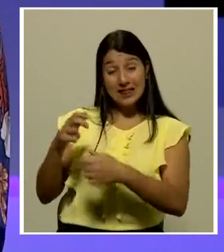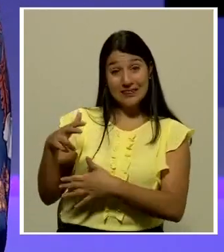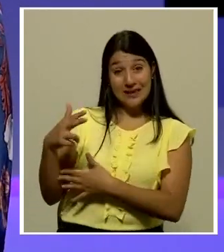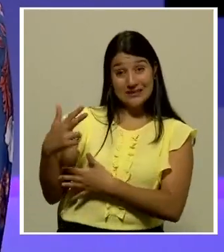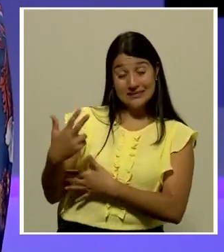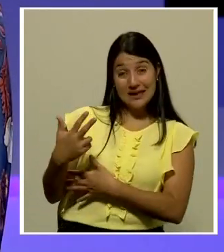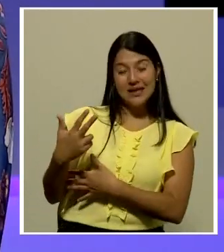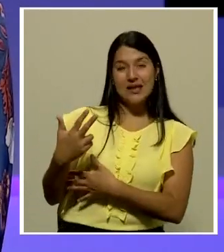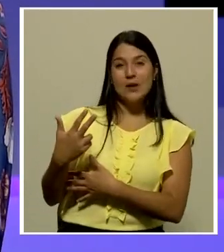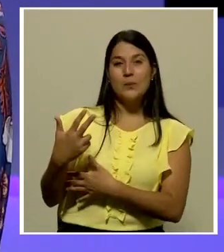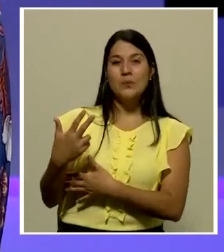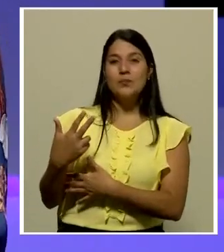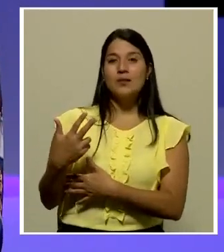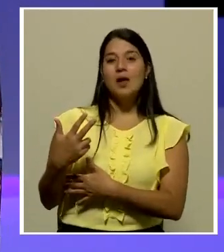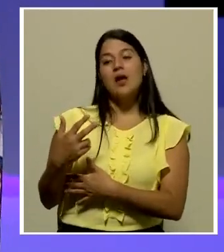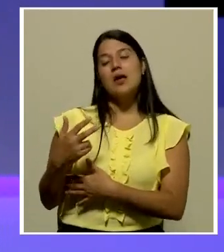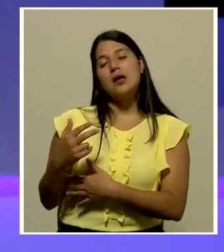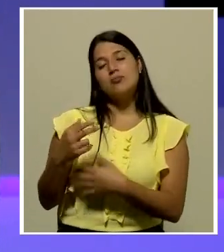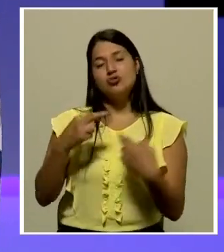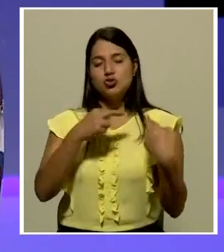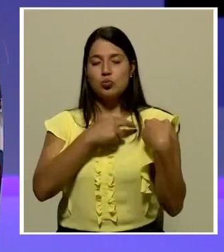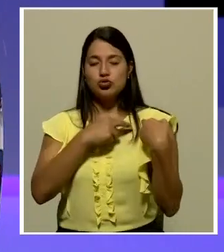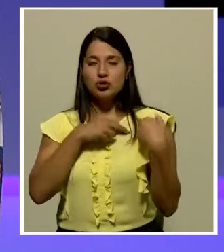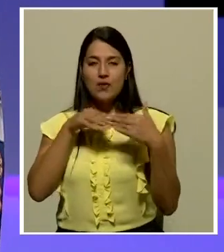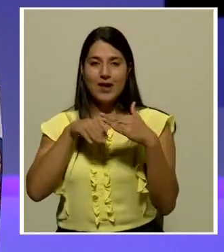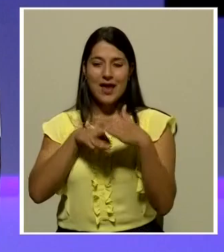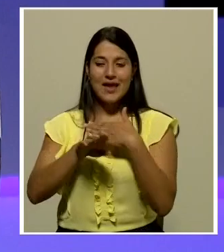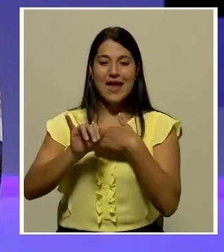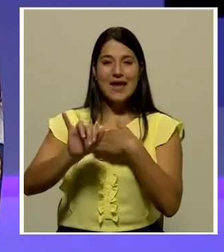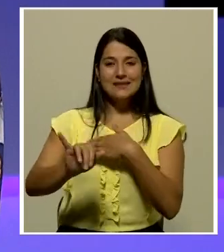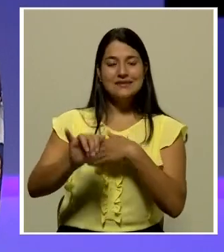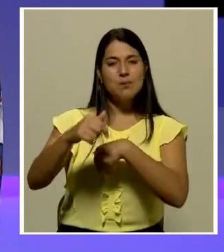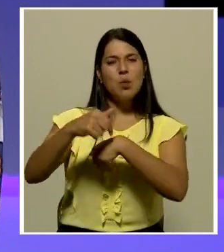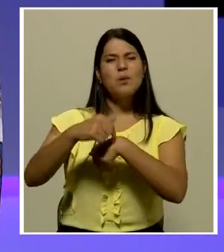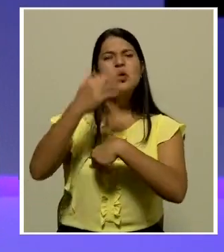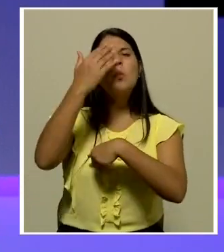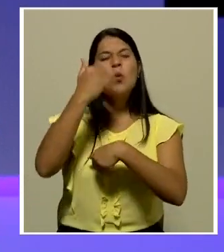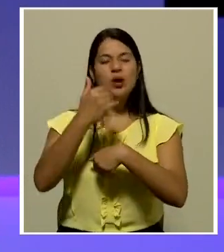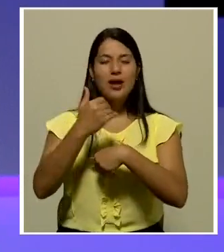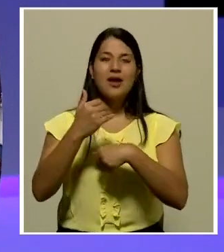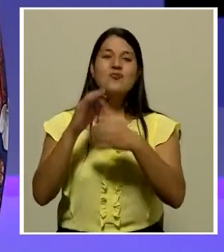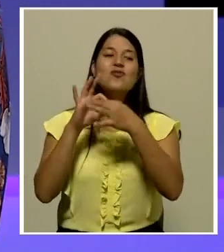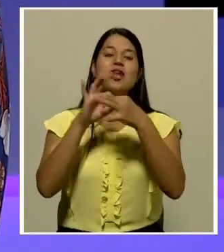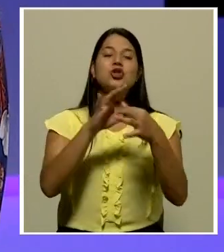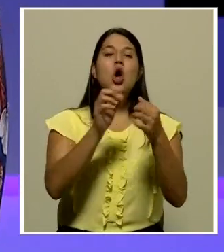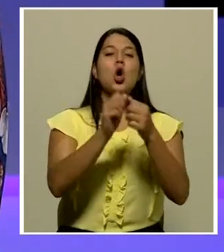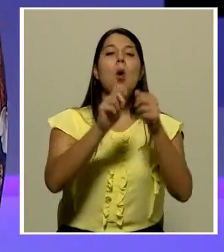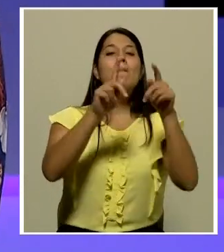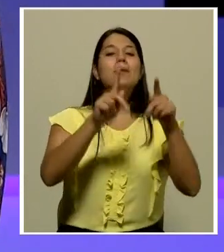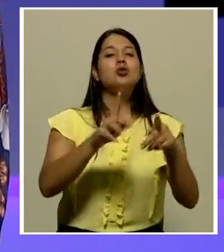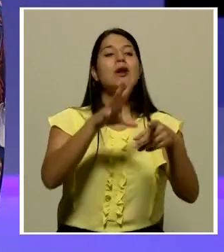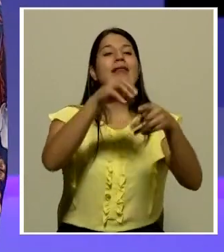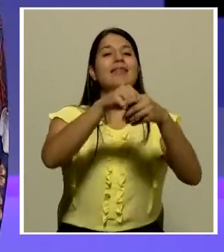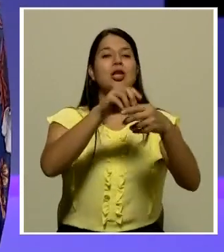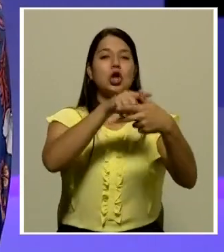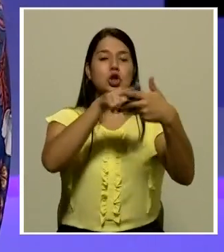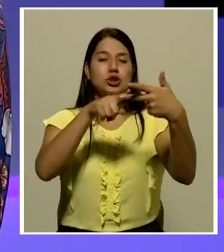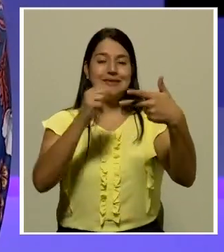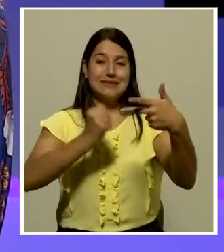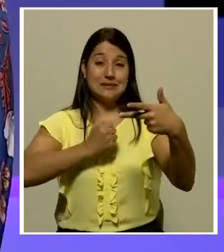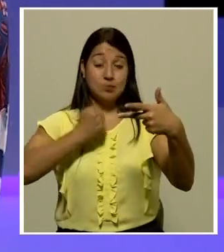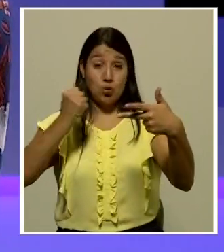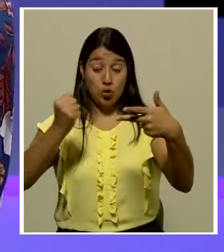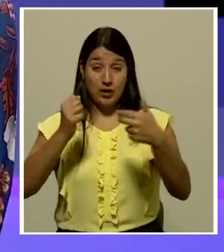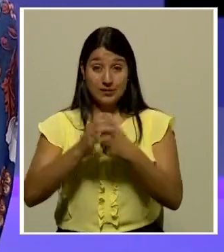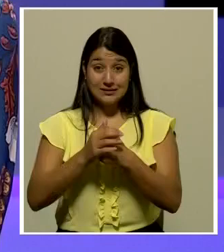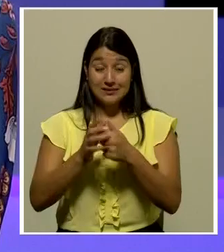por tratarse de miembros de los supremos poderes, como el juez, cuánto tenía que revisar esa solicitud que le hacía la Fiscalía. La Fiscalía le